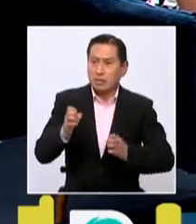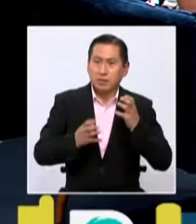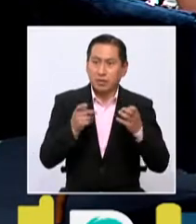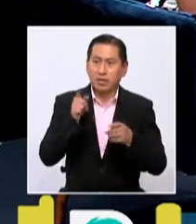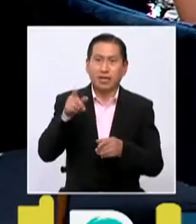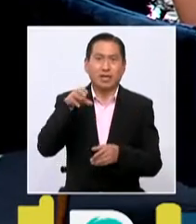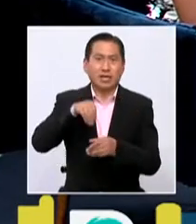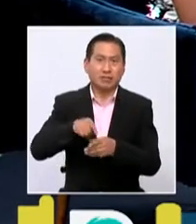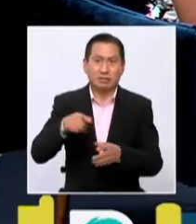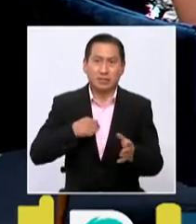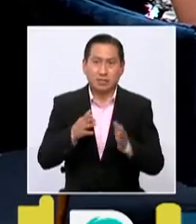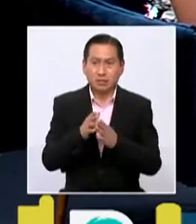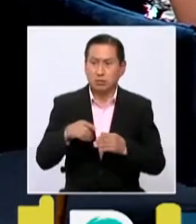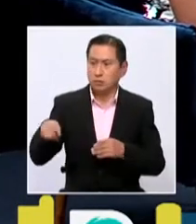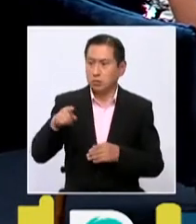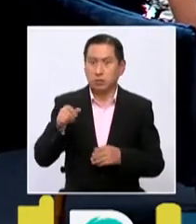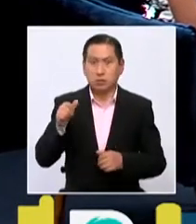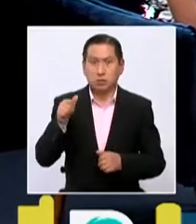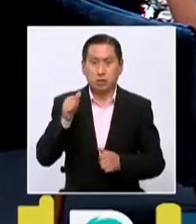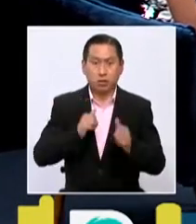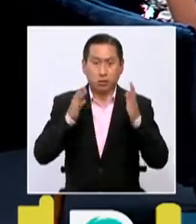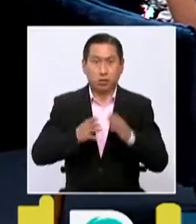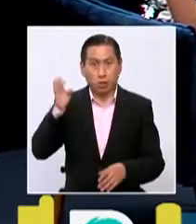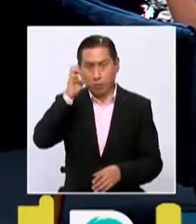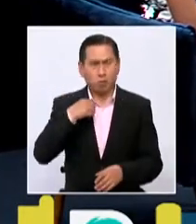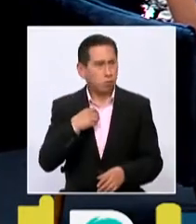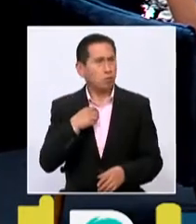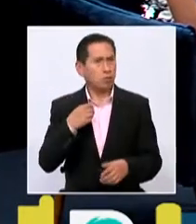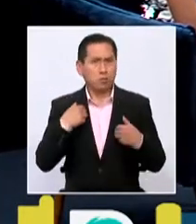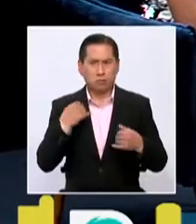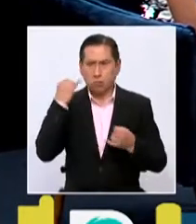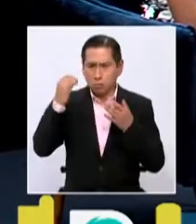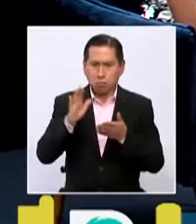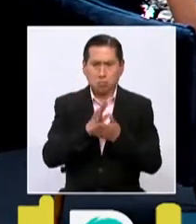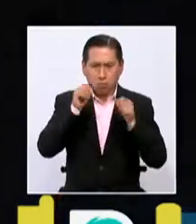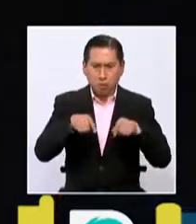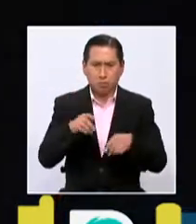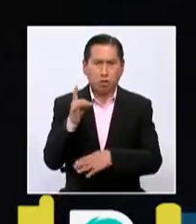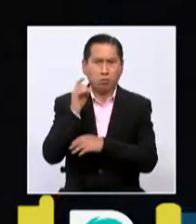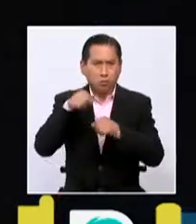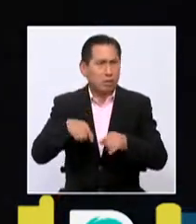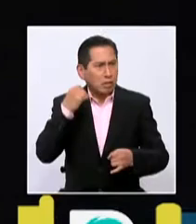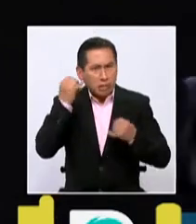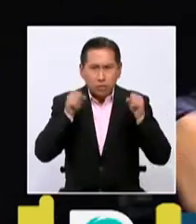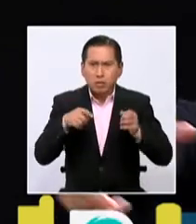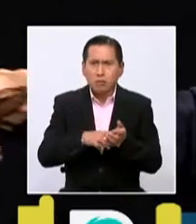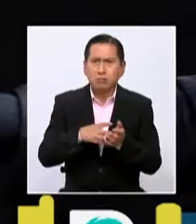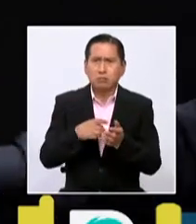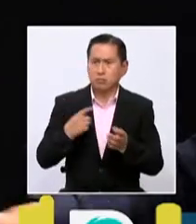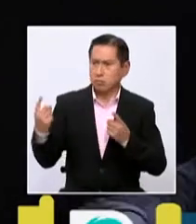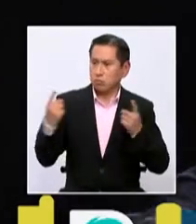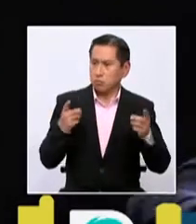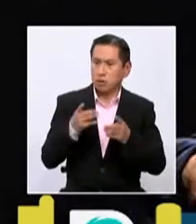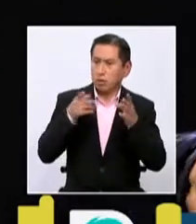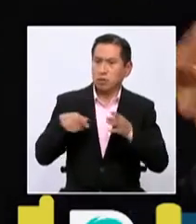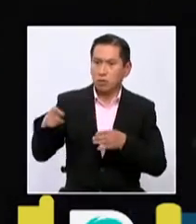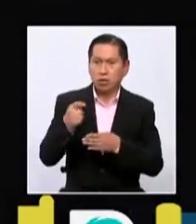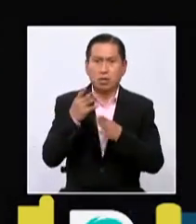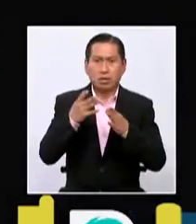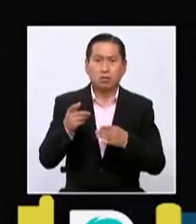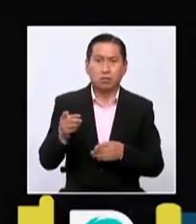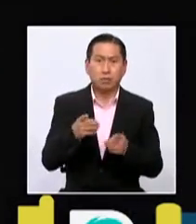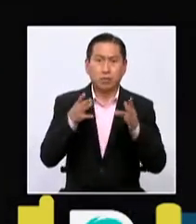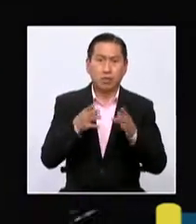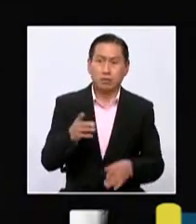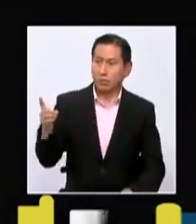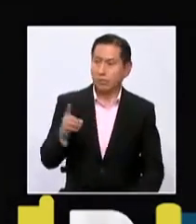allí. Actores europeos, Marcos, yo tengo un guión de una película para que hagamos acá en Bolivia, tal. Se me acercan directores, técnicos. Nuestro